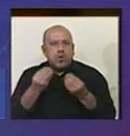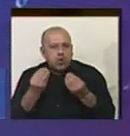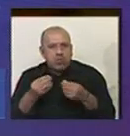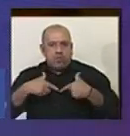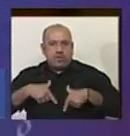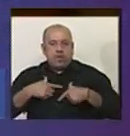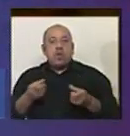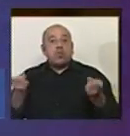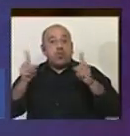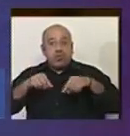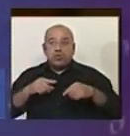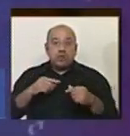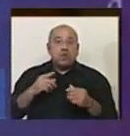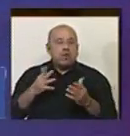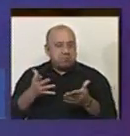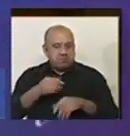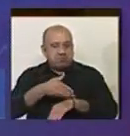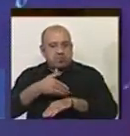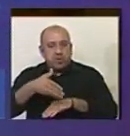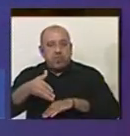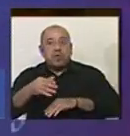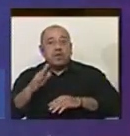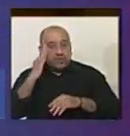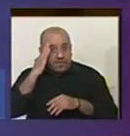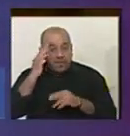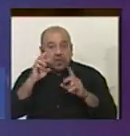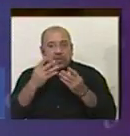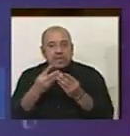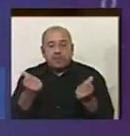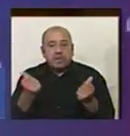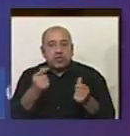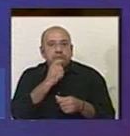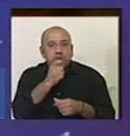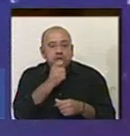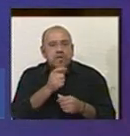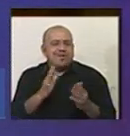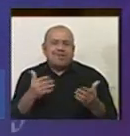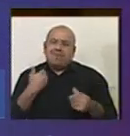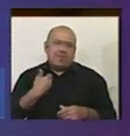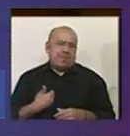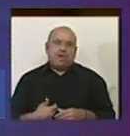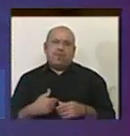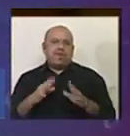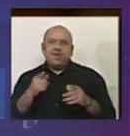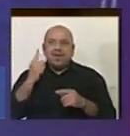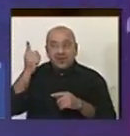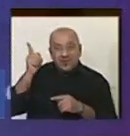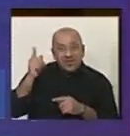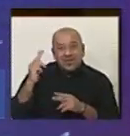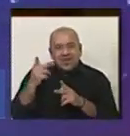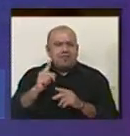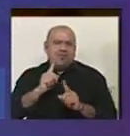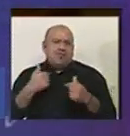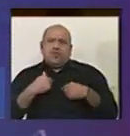vuelta para Arabia Saudí poquitas horas después de conocerse la desaparición de Khashoggi. Fue muy lamentable que negaran primero el hecho de que